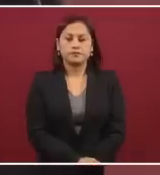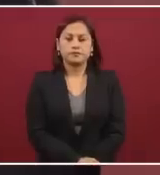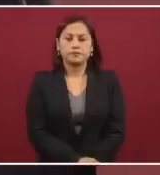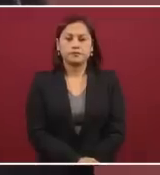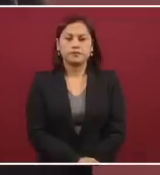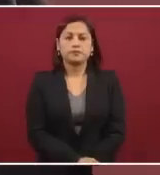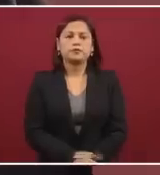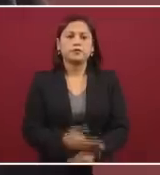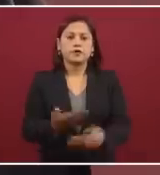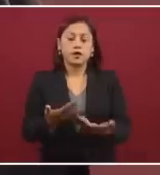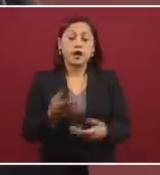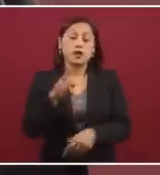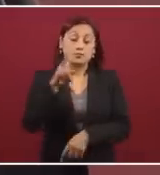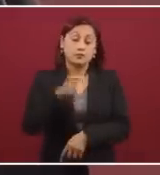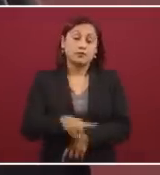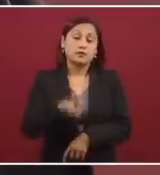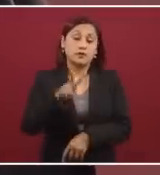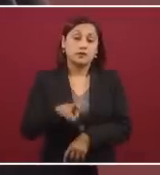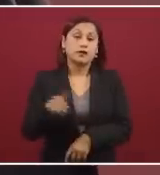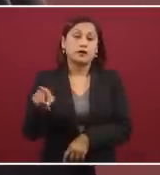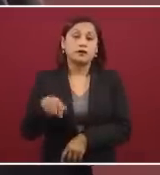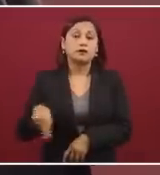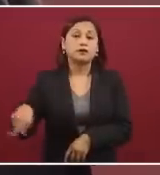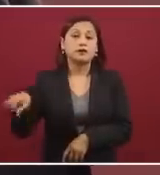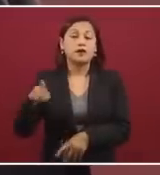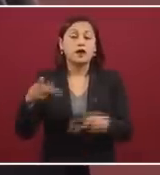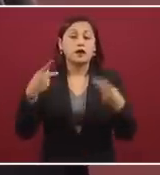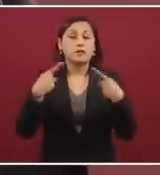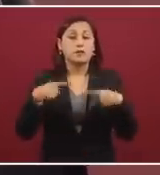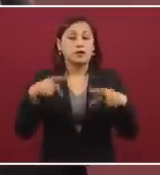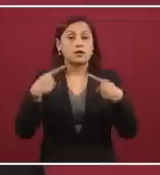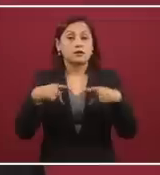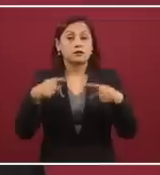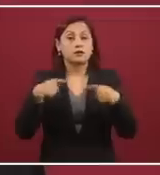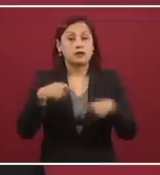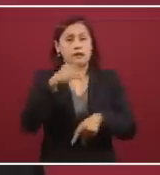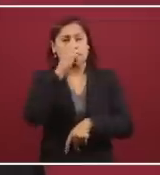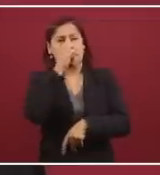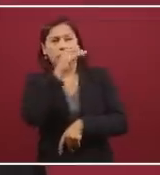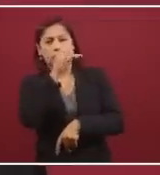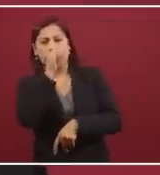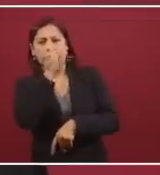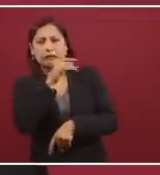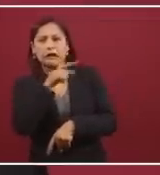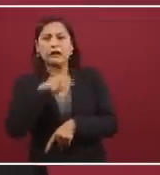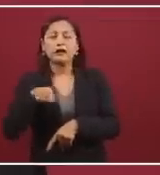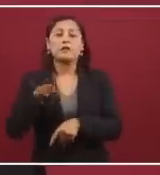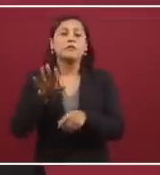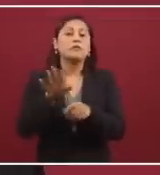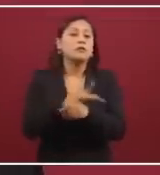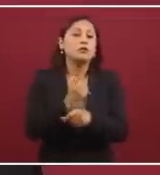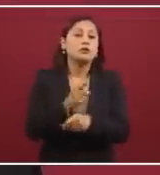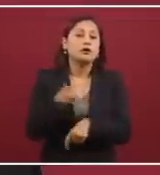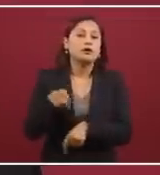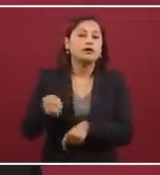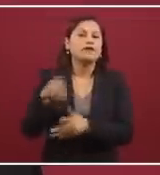actuaron por no contar con la información suficiente